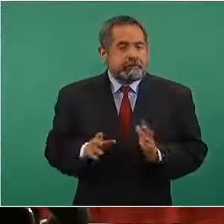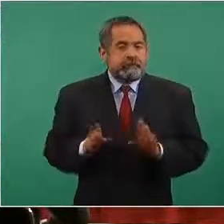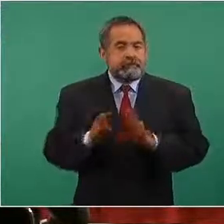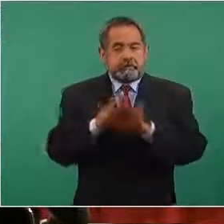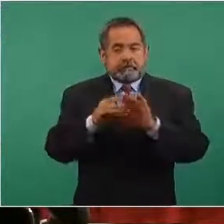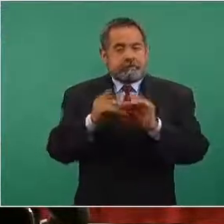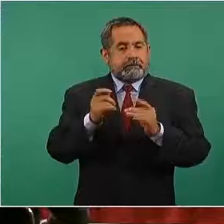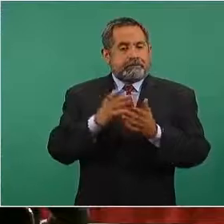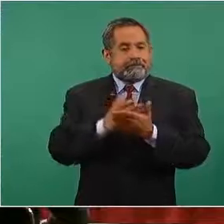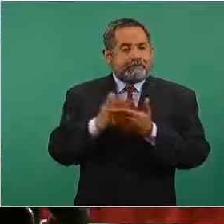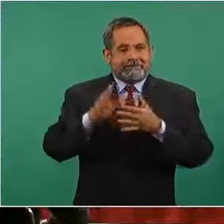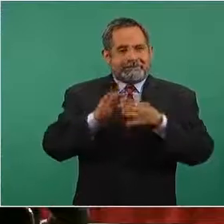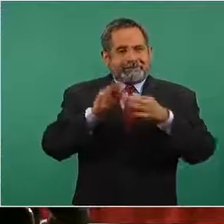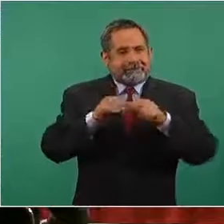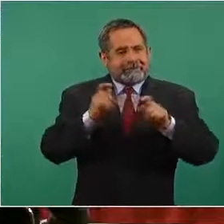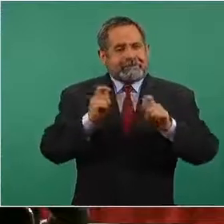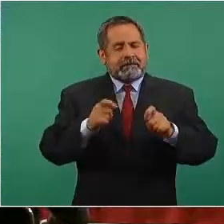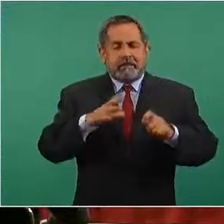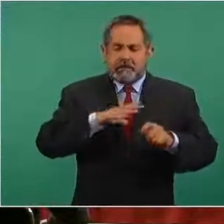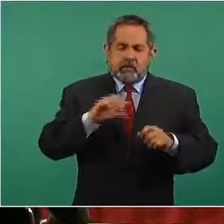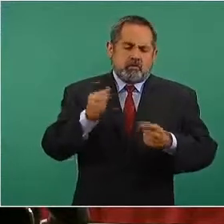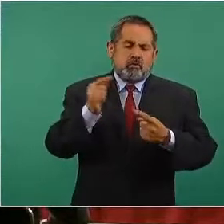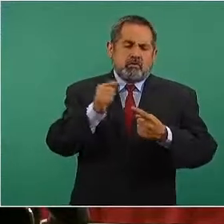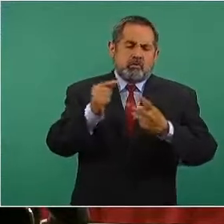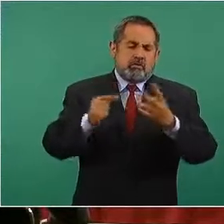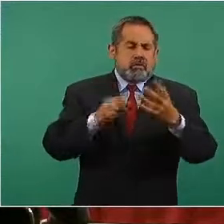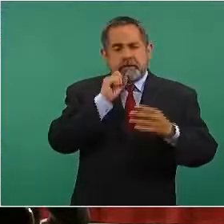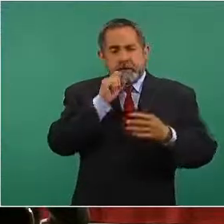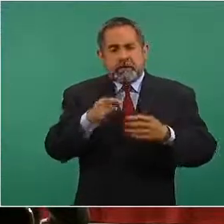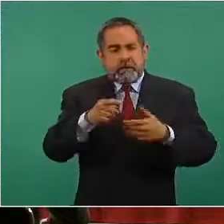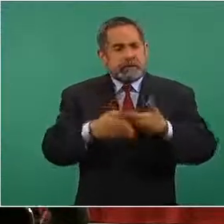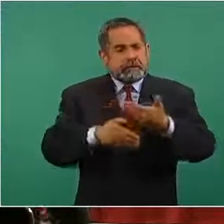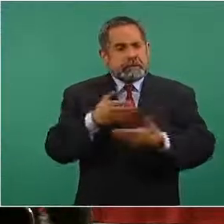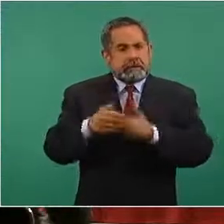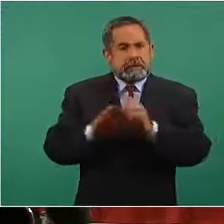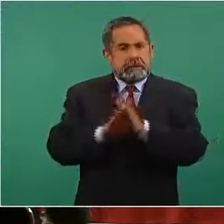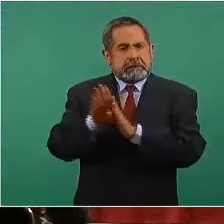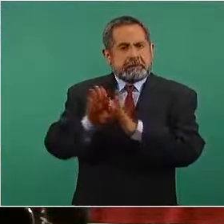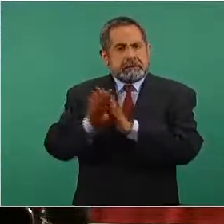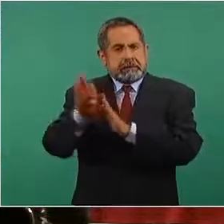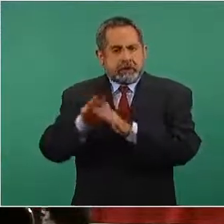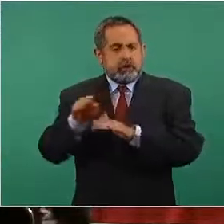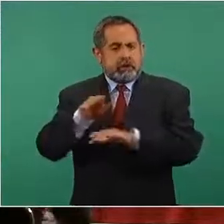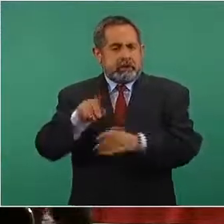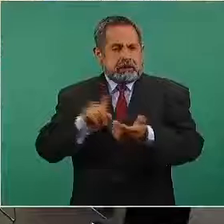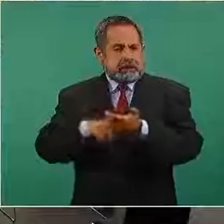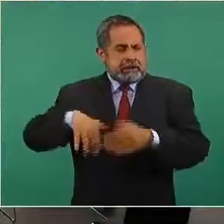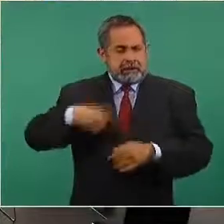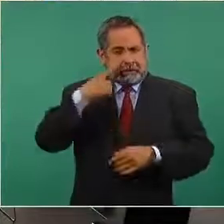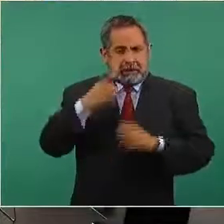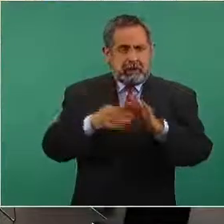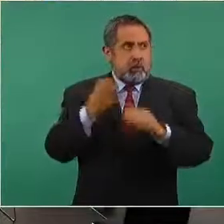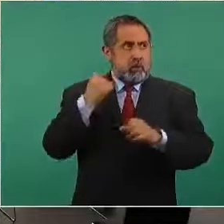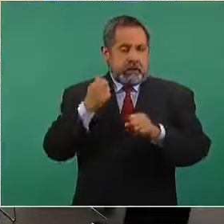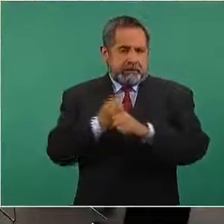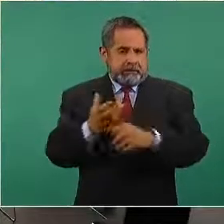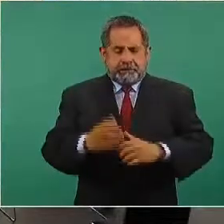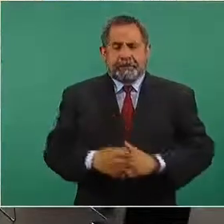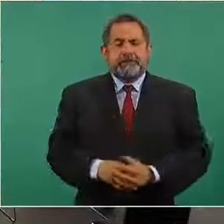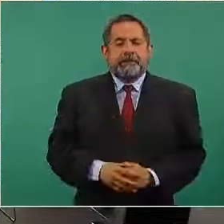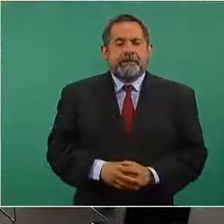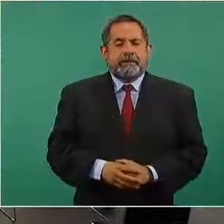de este exceso. Parte de este exceso hay otras causas que también están incrementándose con respecto a lo que veíamos en años previos. La